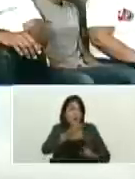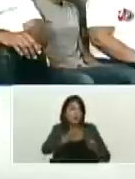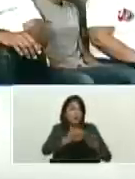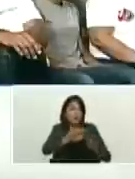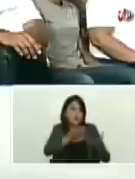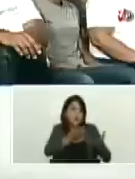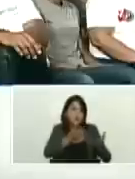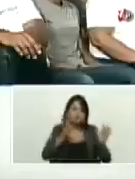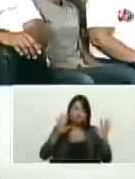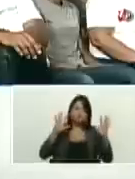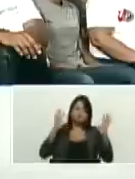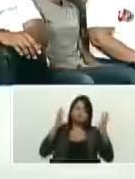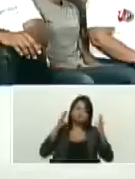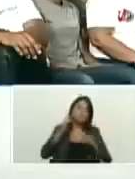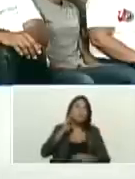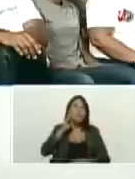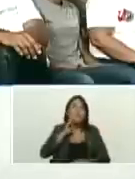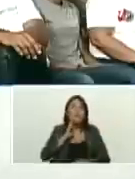el Estado Bolívar!